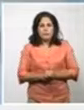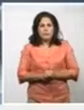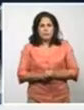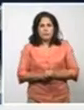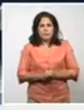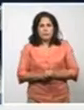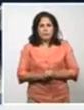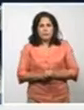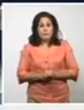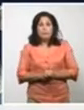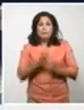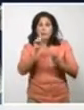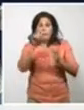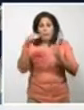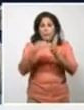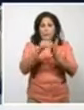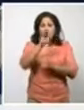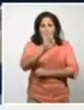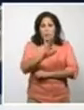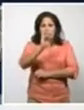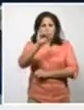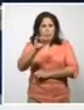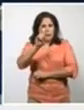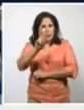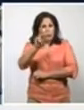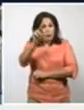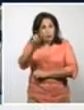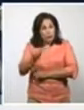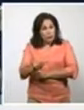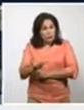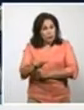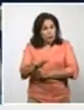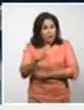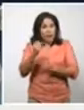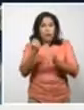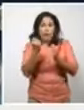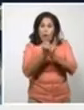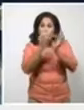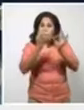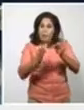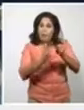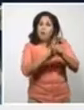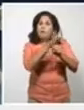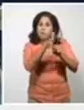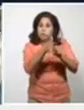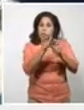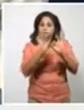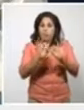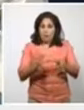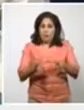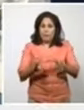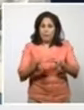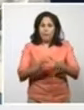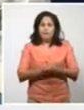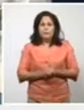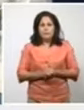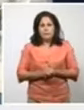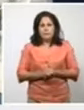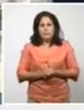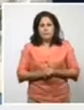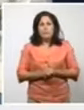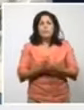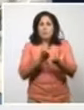De los 1.862 pacientes diagnosticados con la COVID-19, se